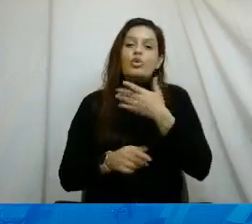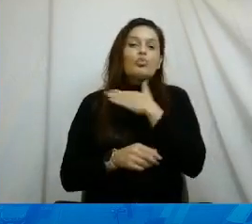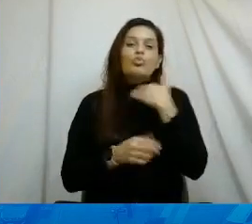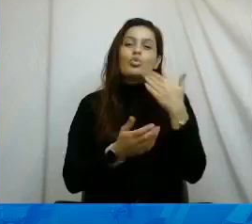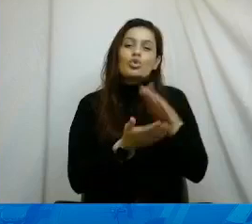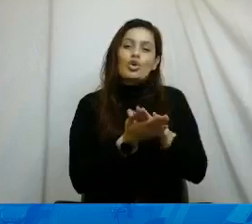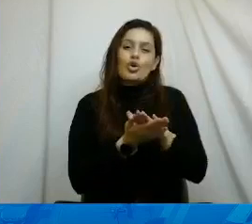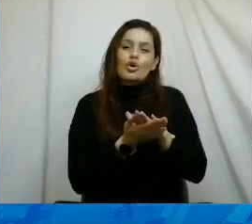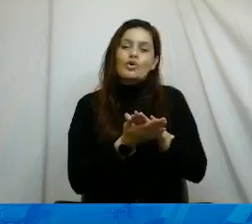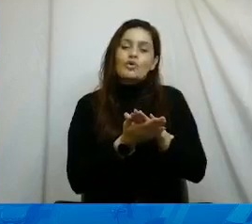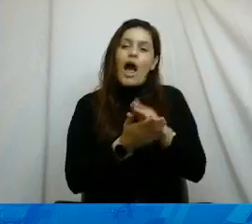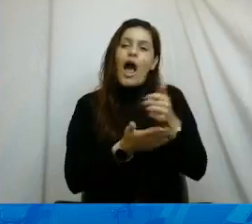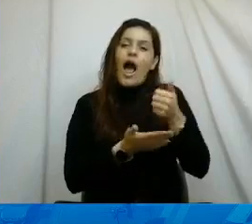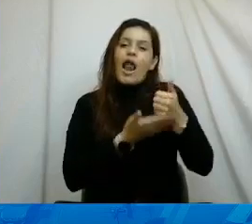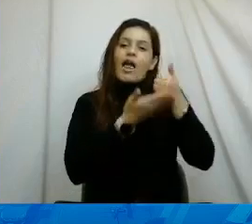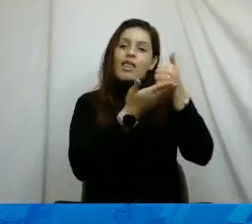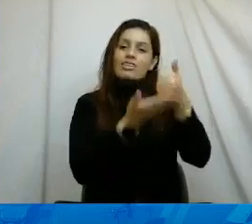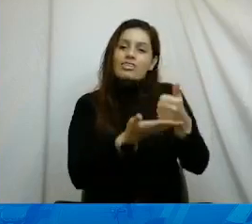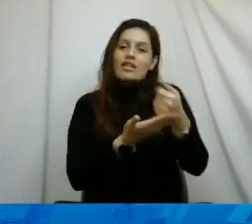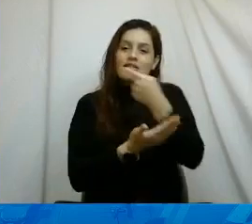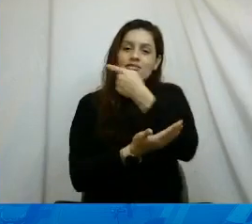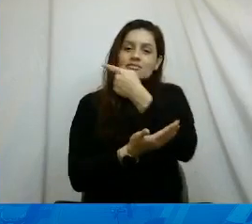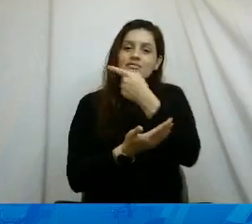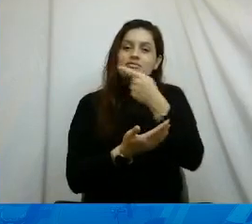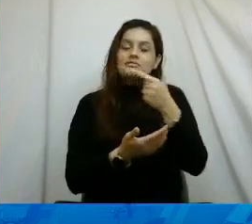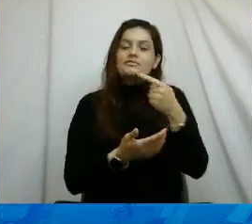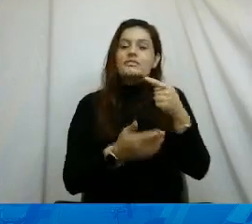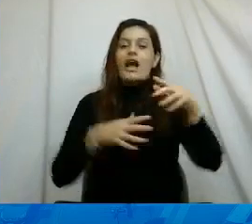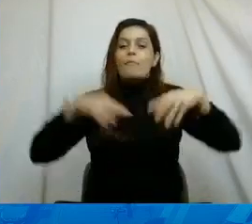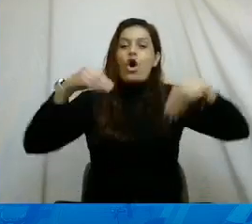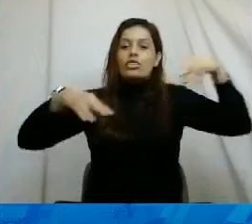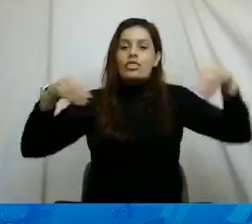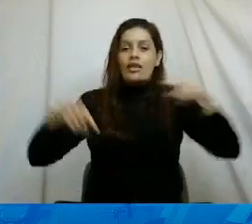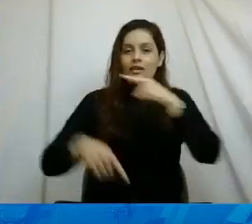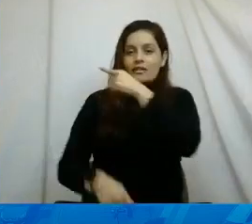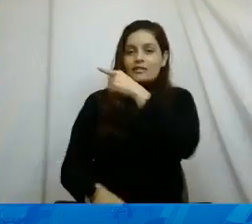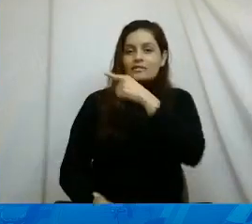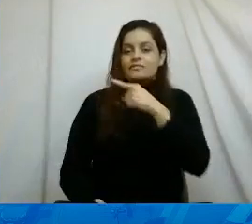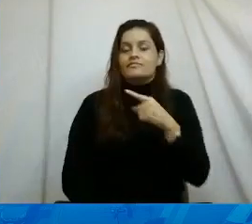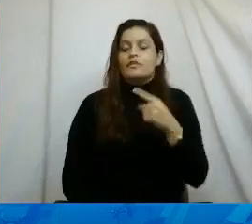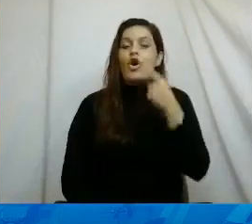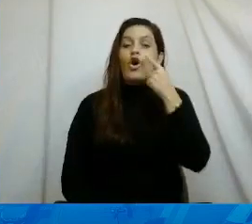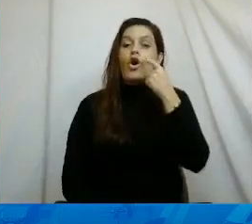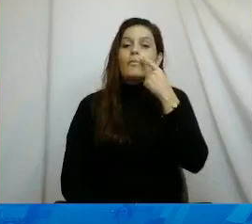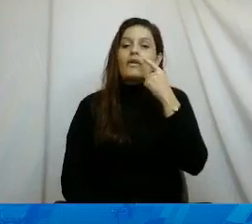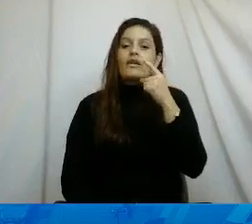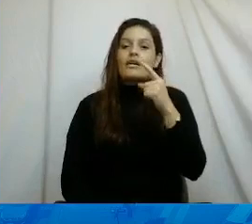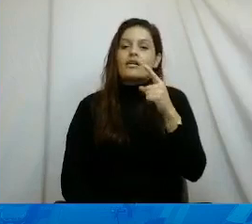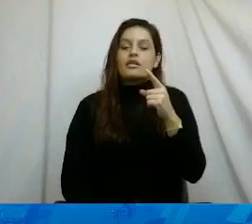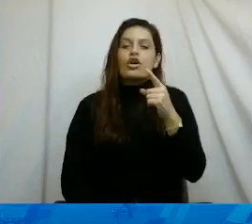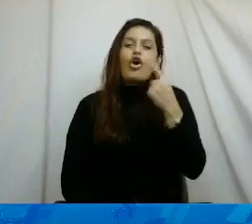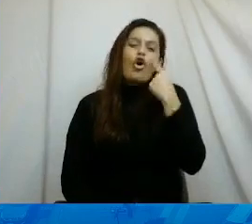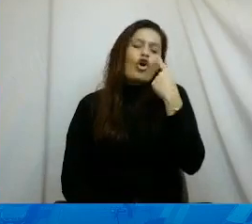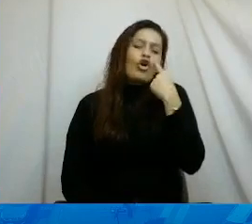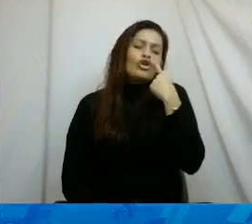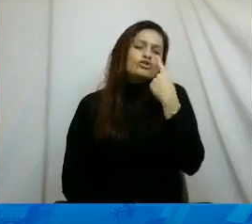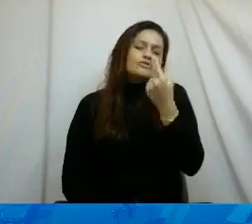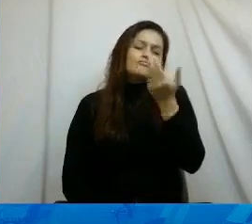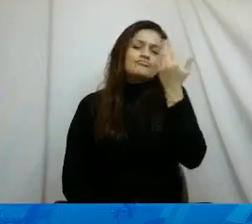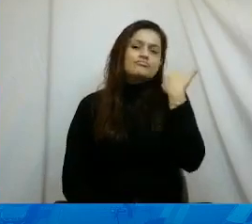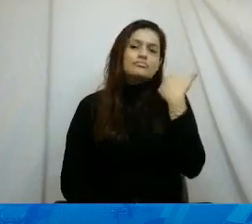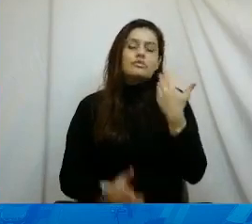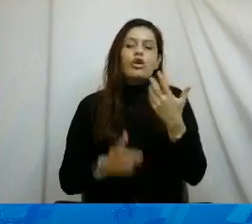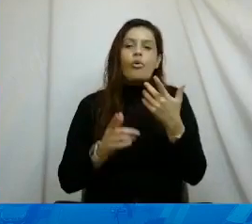de Pancho Gómez, más conocido como el Minga en el Monte, un compañero de partido con